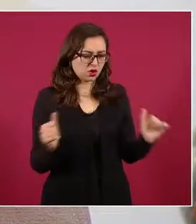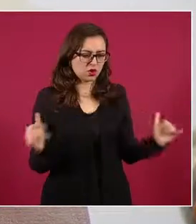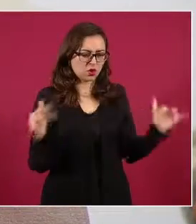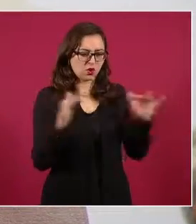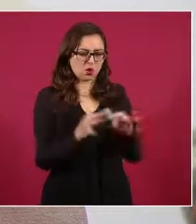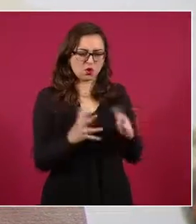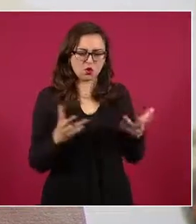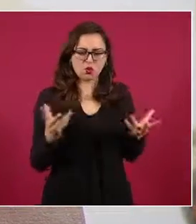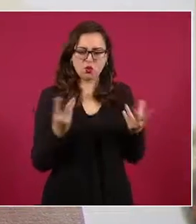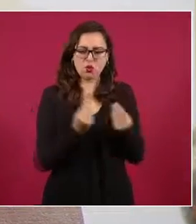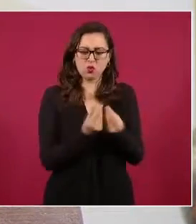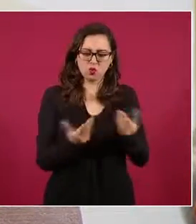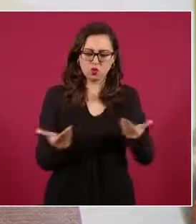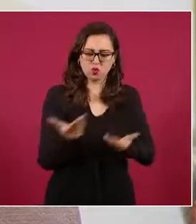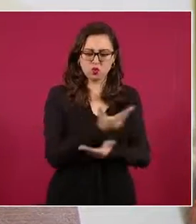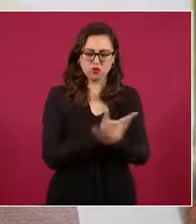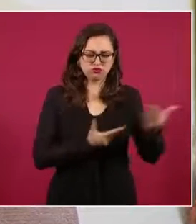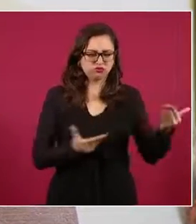a un seminario